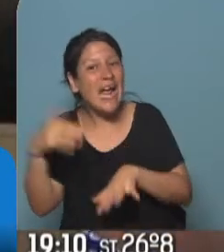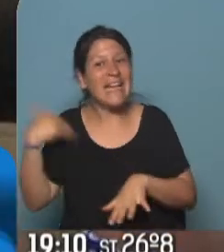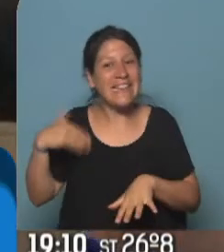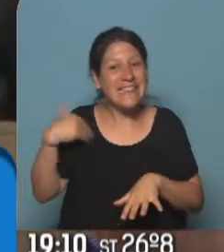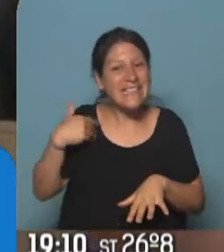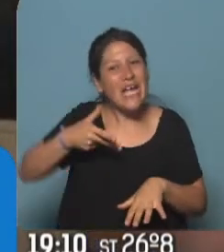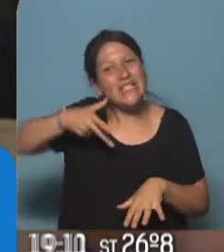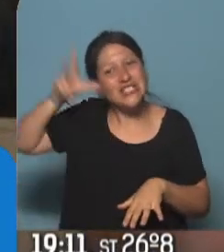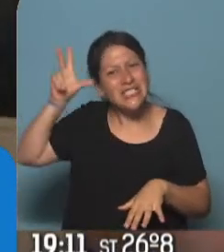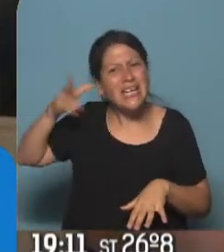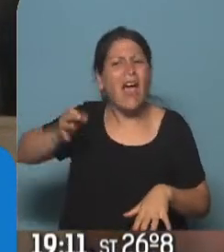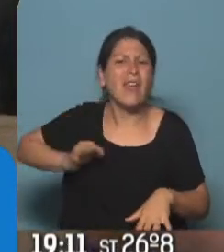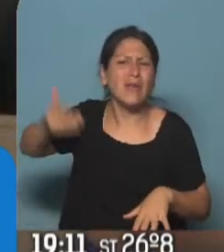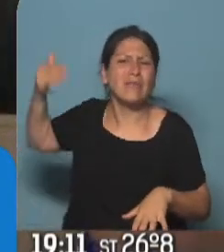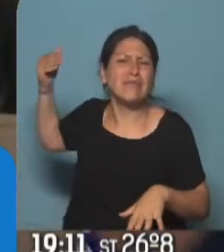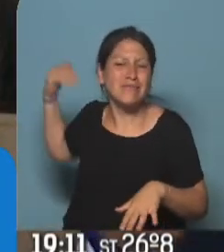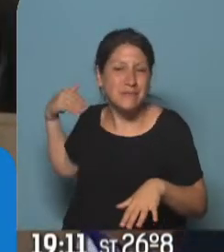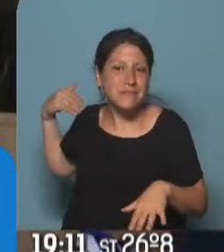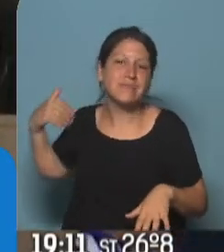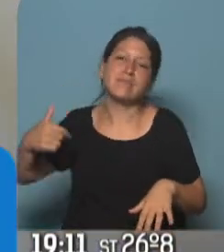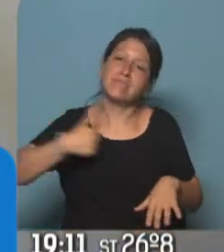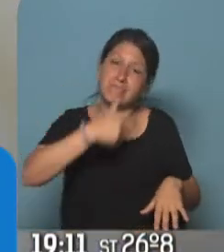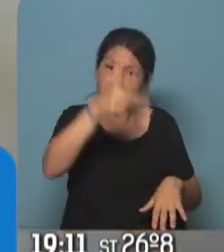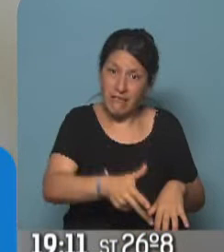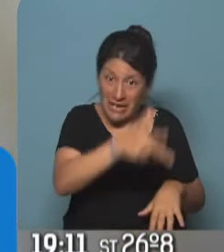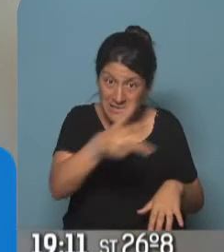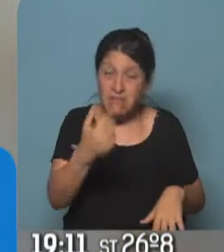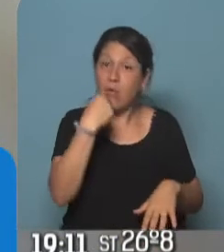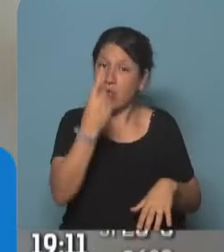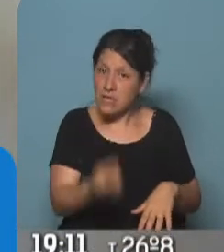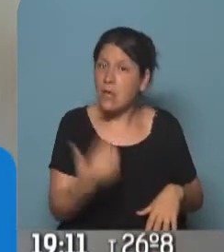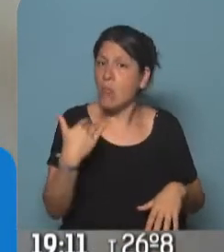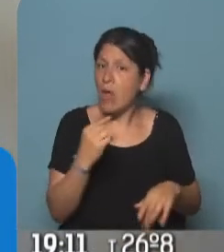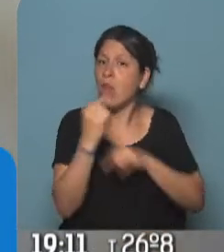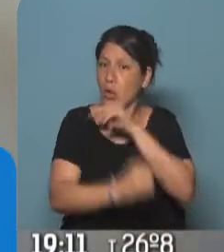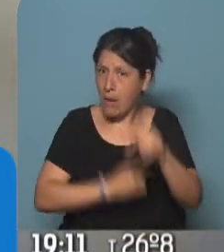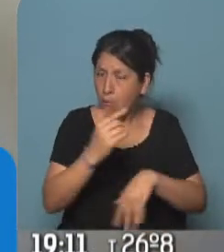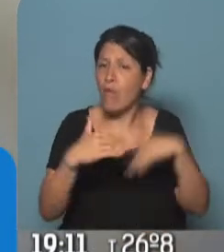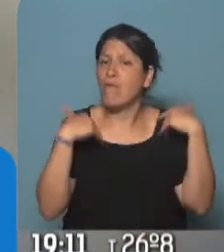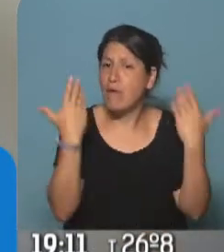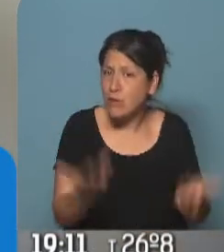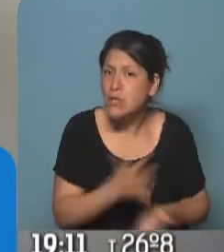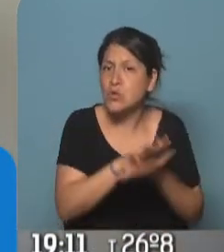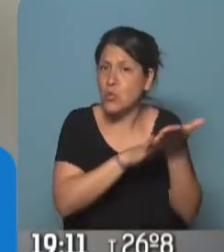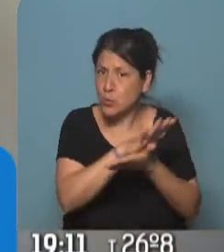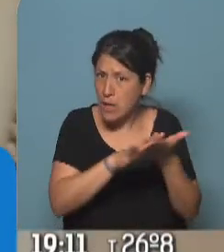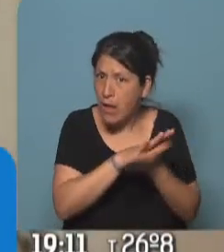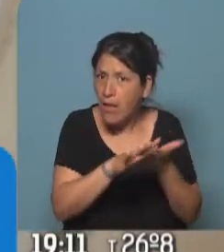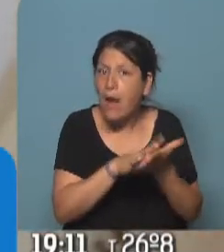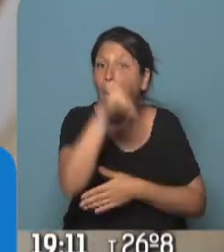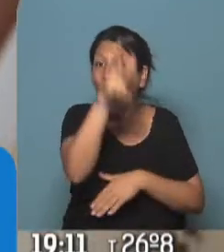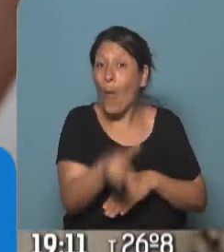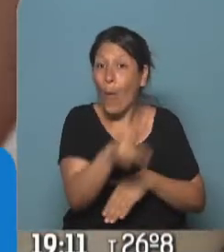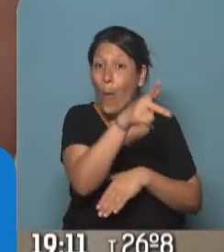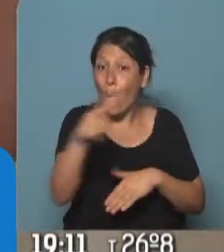agregó que se pueden dar pequeños pasos iniciales facilitadores pero no sólo por parte del vaticano toda